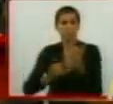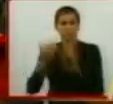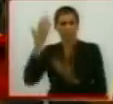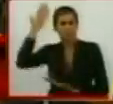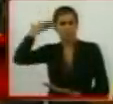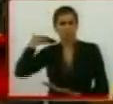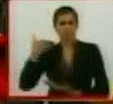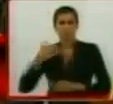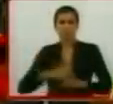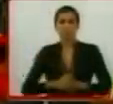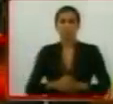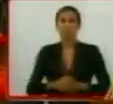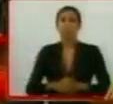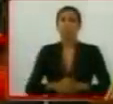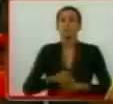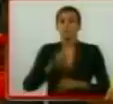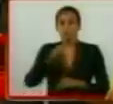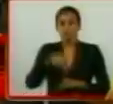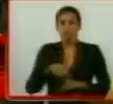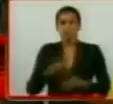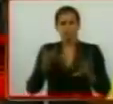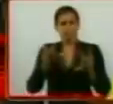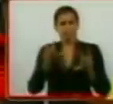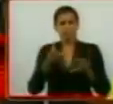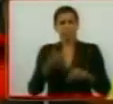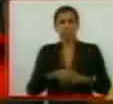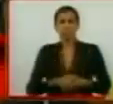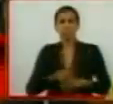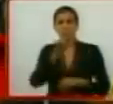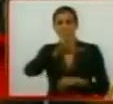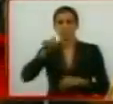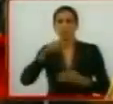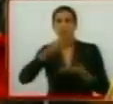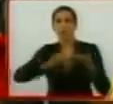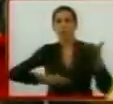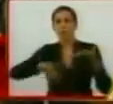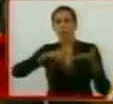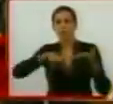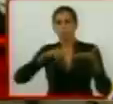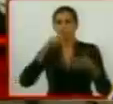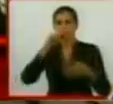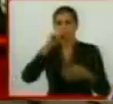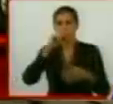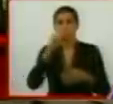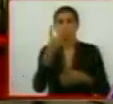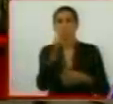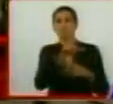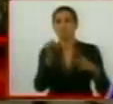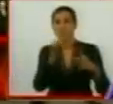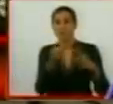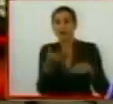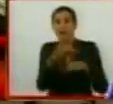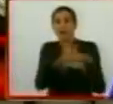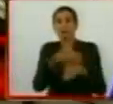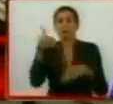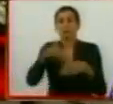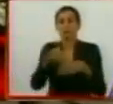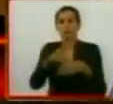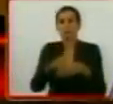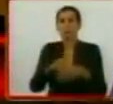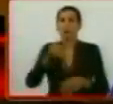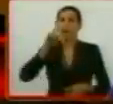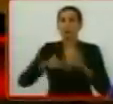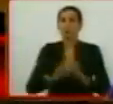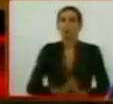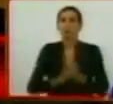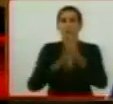Y además de eso, hemos conseguido contratados de 2 semanas antes de las elecciones. Destacó que los casos de dirigentes políticos